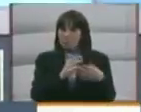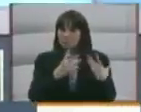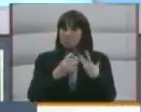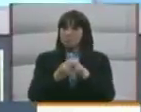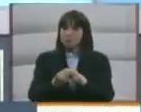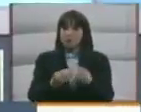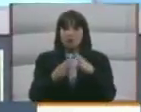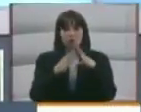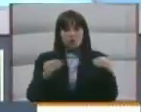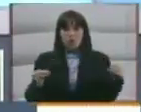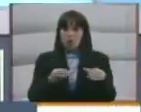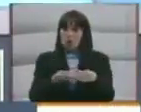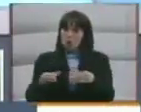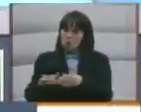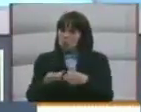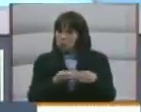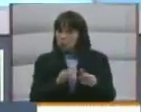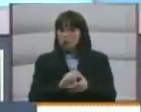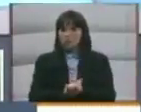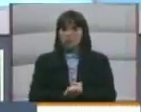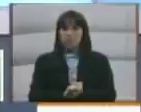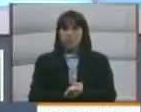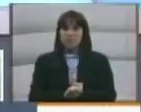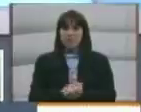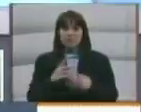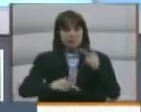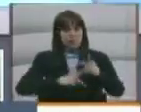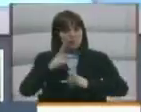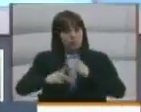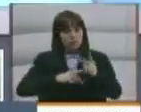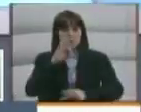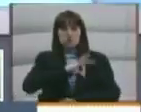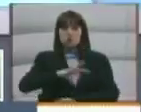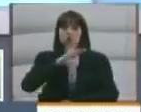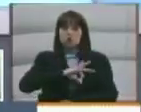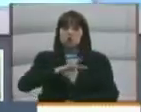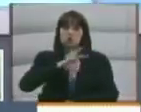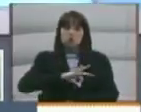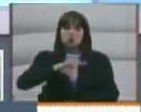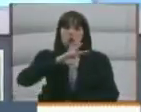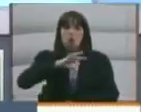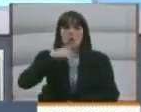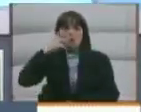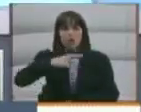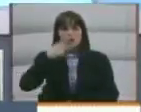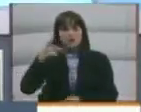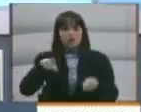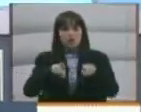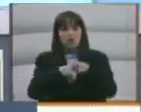instancias de este proceso sociopolítico llamado la Revolución Bolivariana.